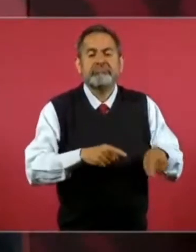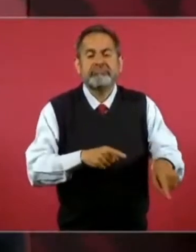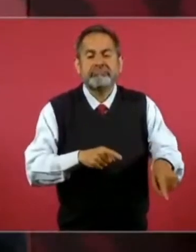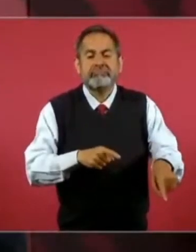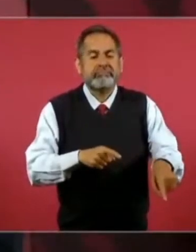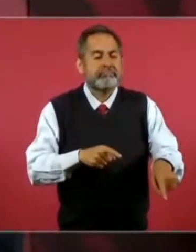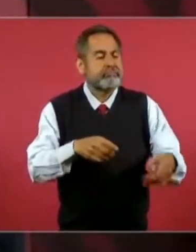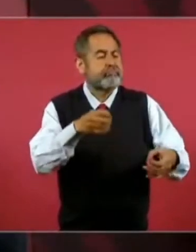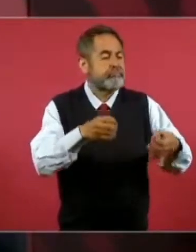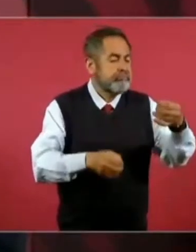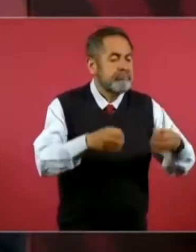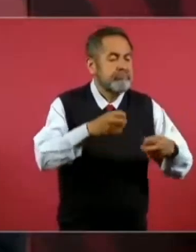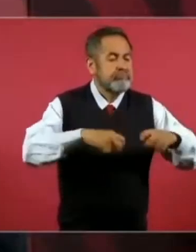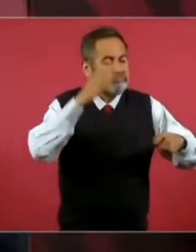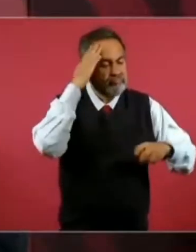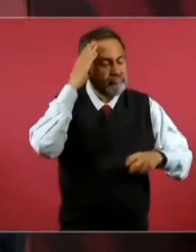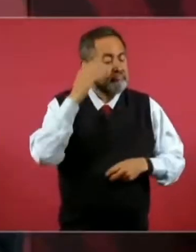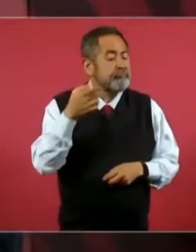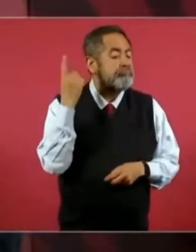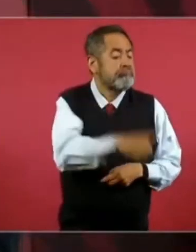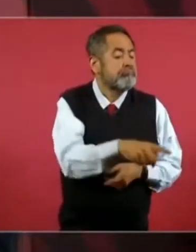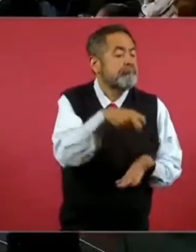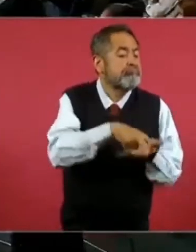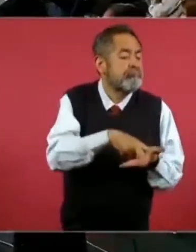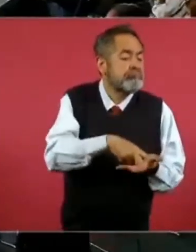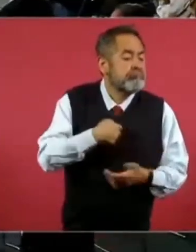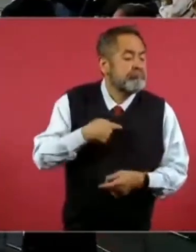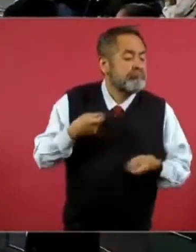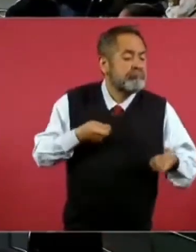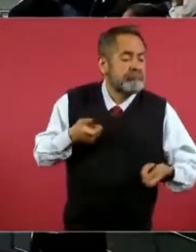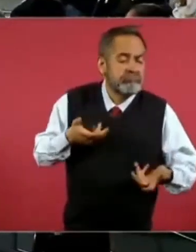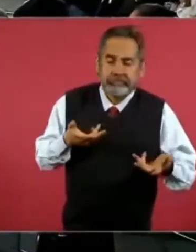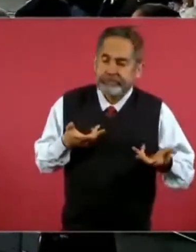a jueces, a magistrados y a ministros.